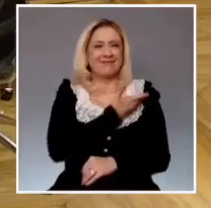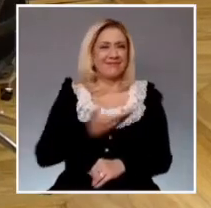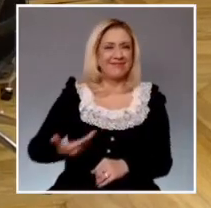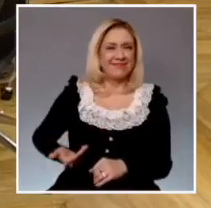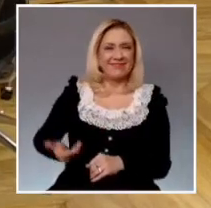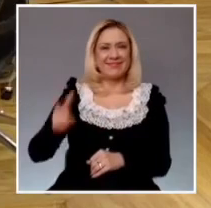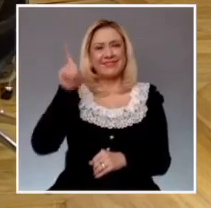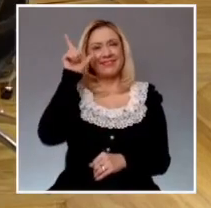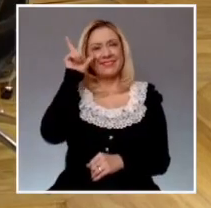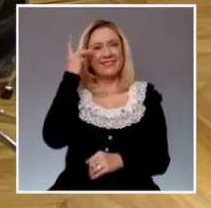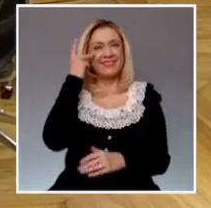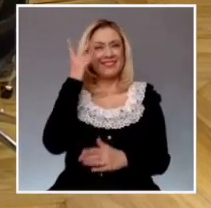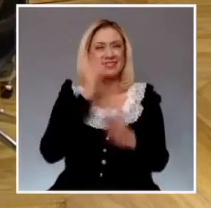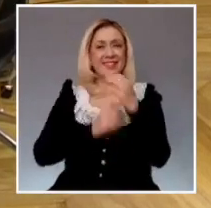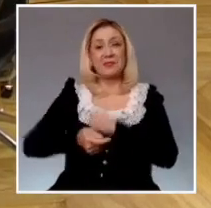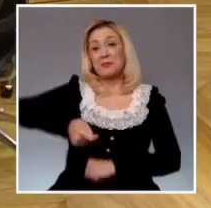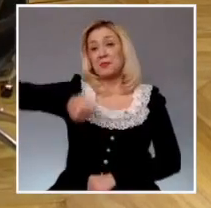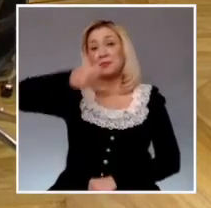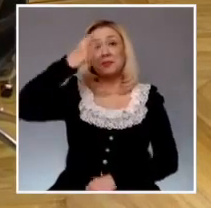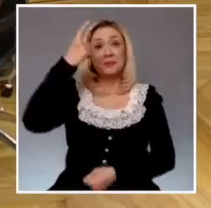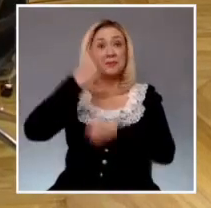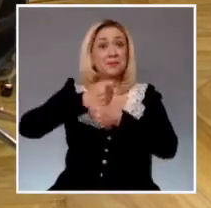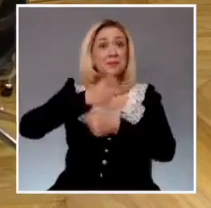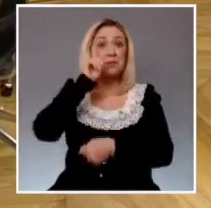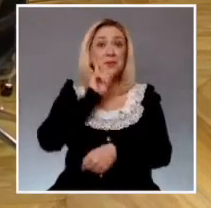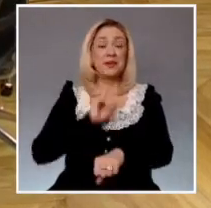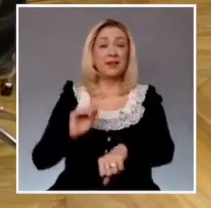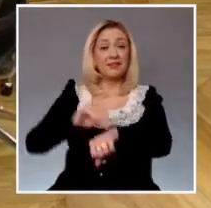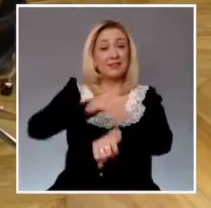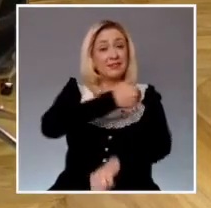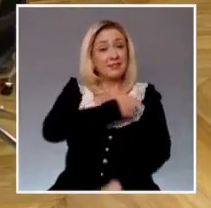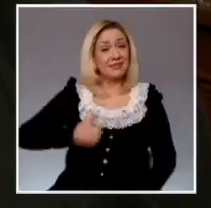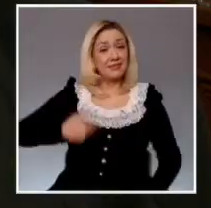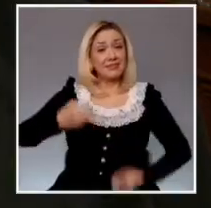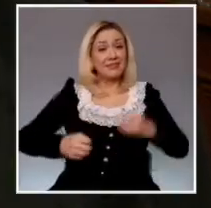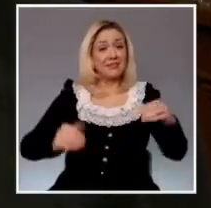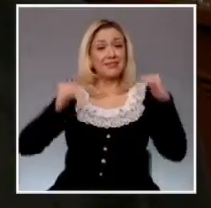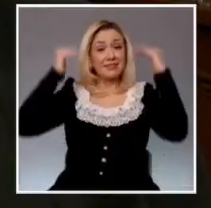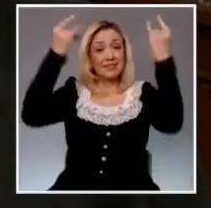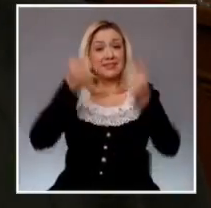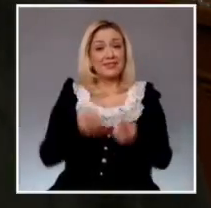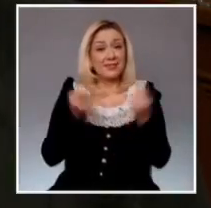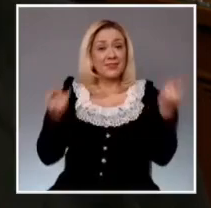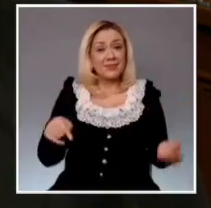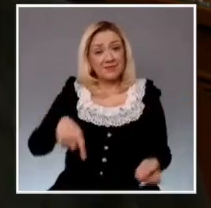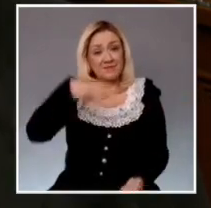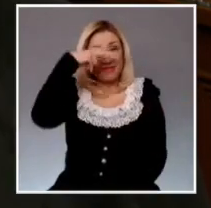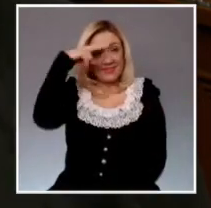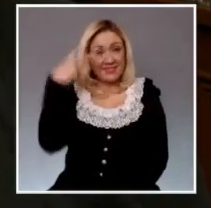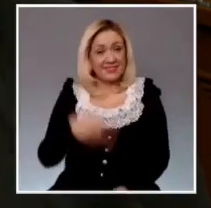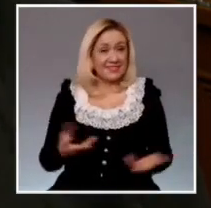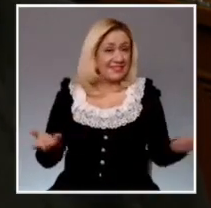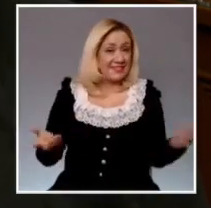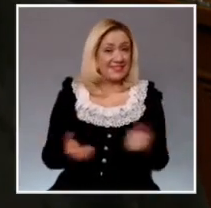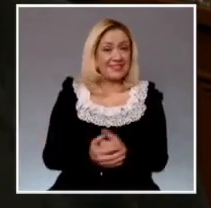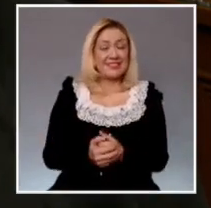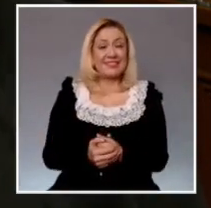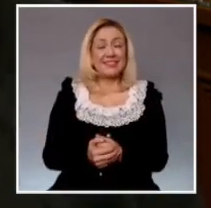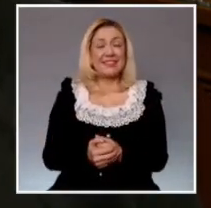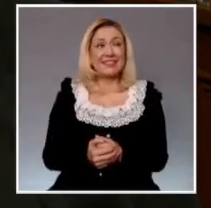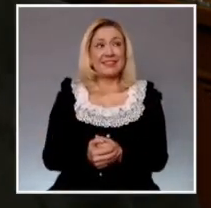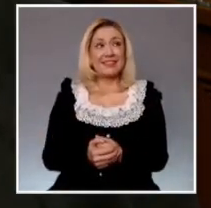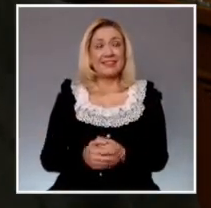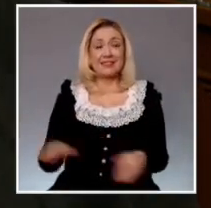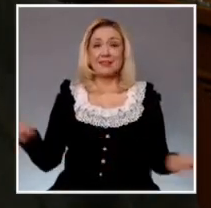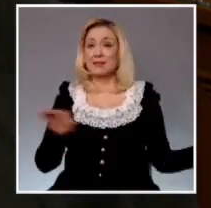primera mujer en presidir el máximo tribunal constitucional del país. Me parece que ha tenido un trabajo